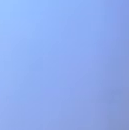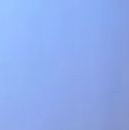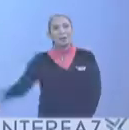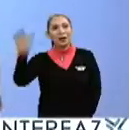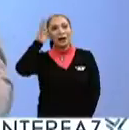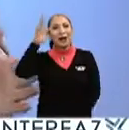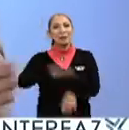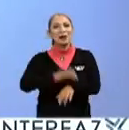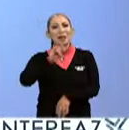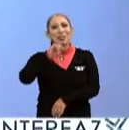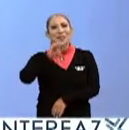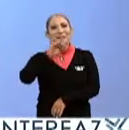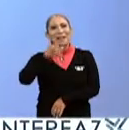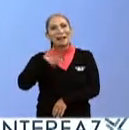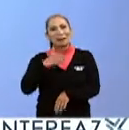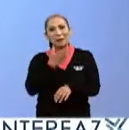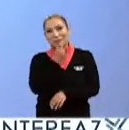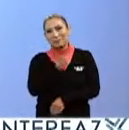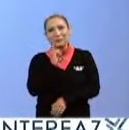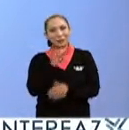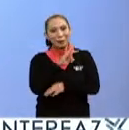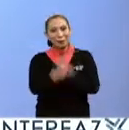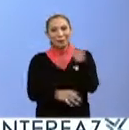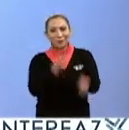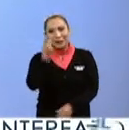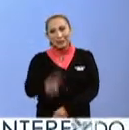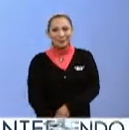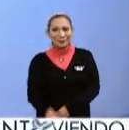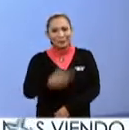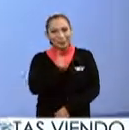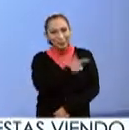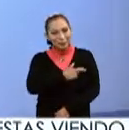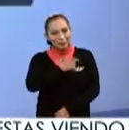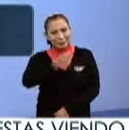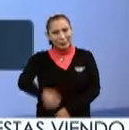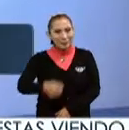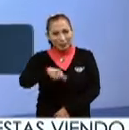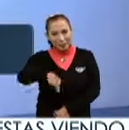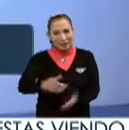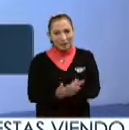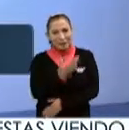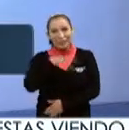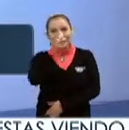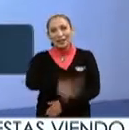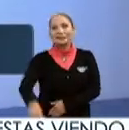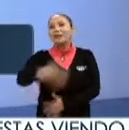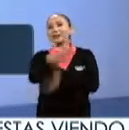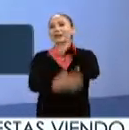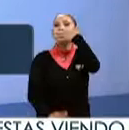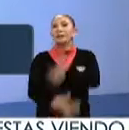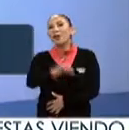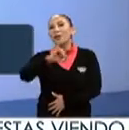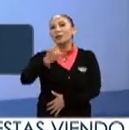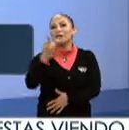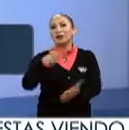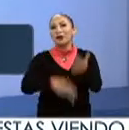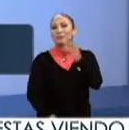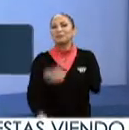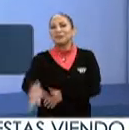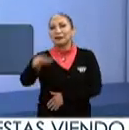Hola, ¿qué tal amigos de Interfaz, amigas de Interfaz? Es un verdadero gusto saludarlos esta mañana de viernes 15 de junio